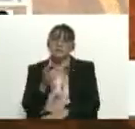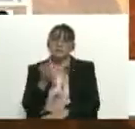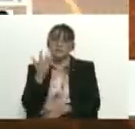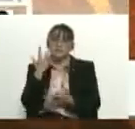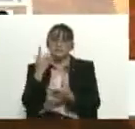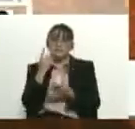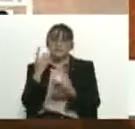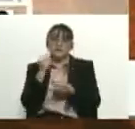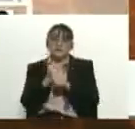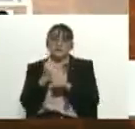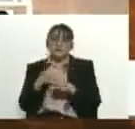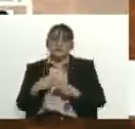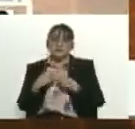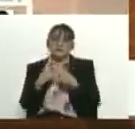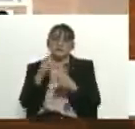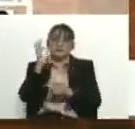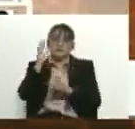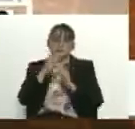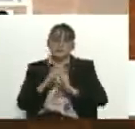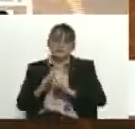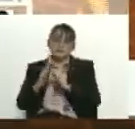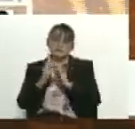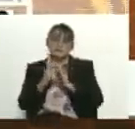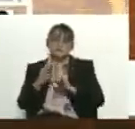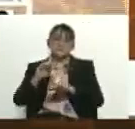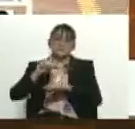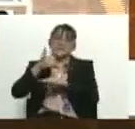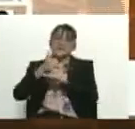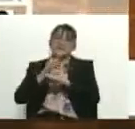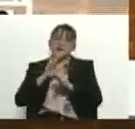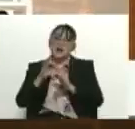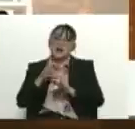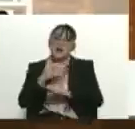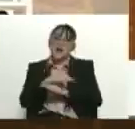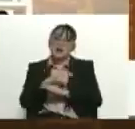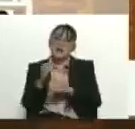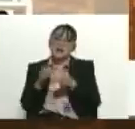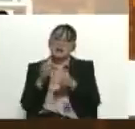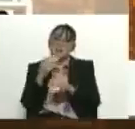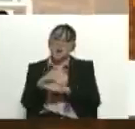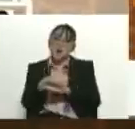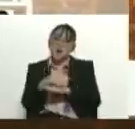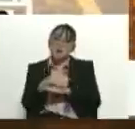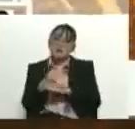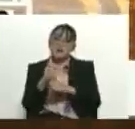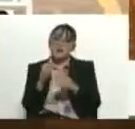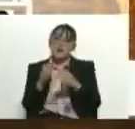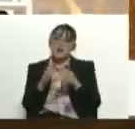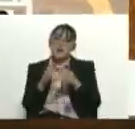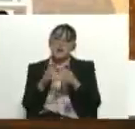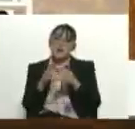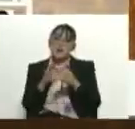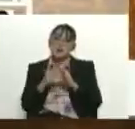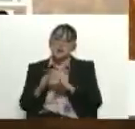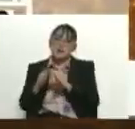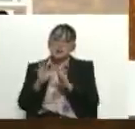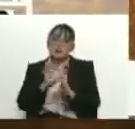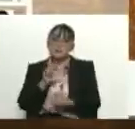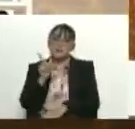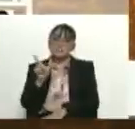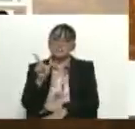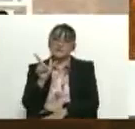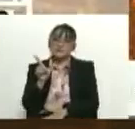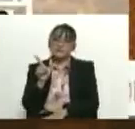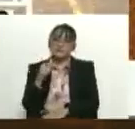trabajo voluntario los jefes de calle los equipos de calle comunidades del partido socialista la